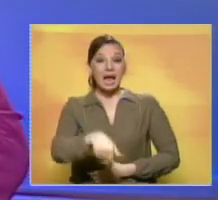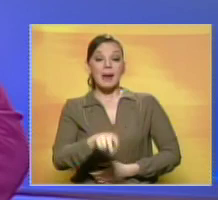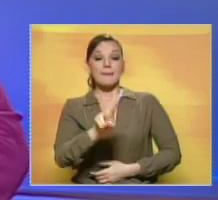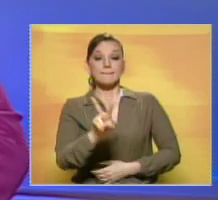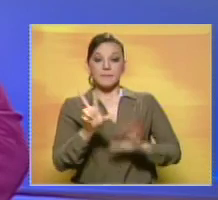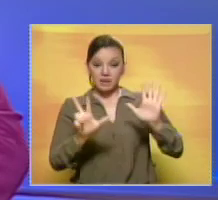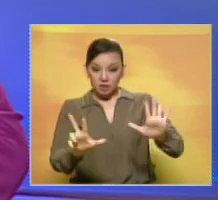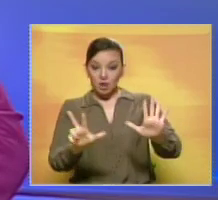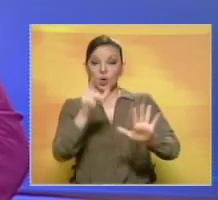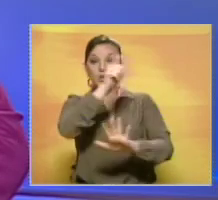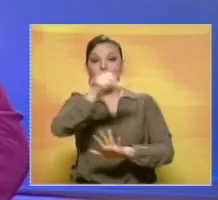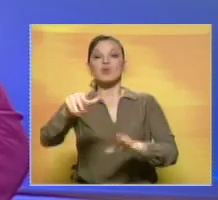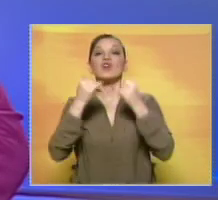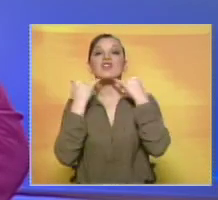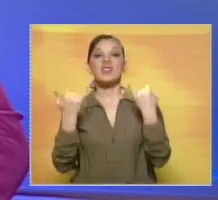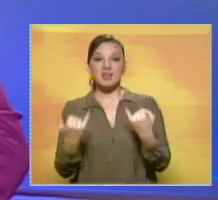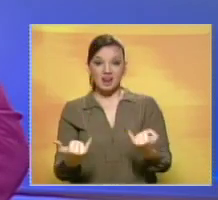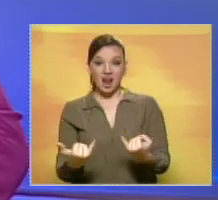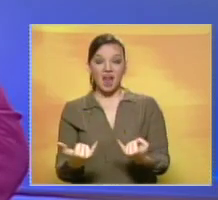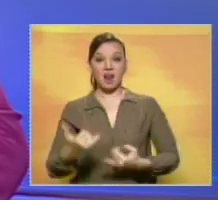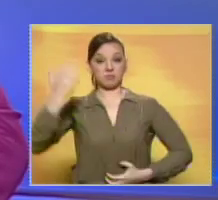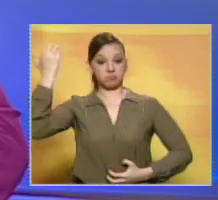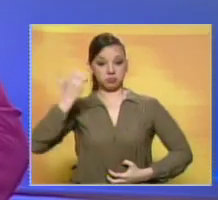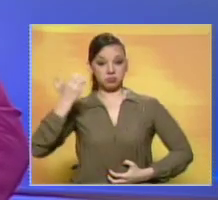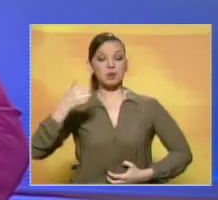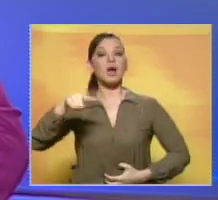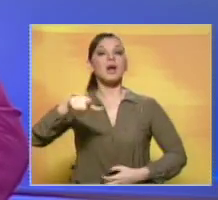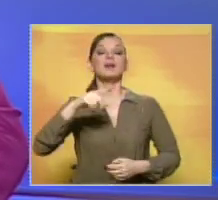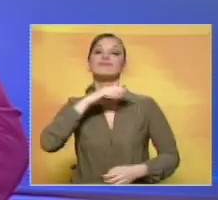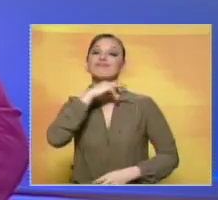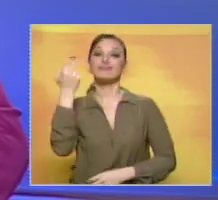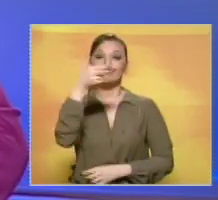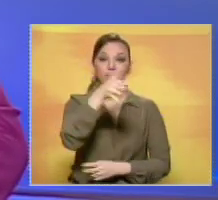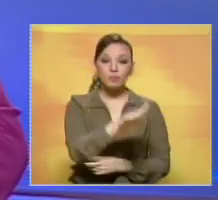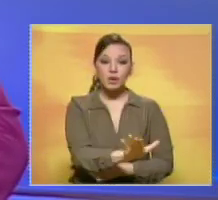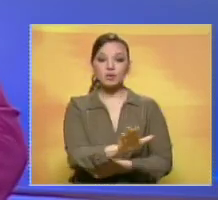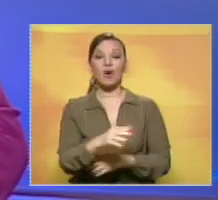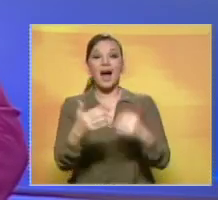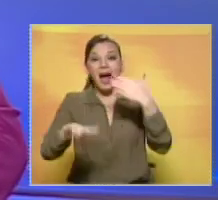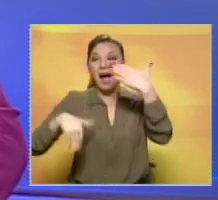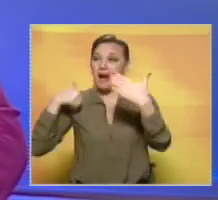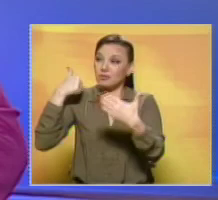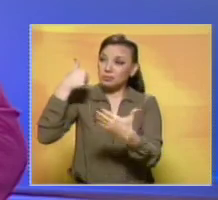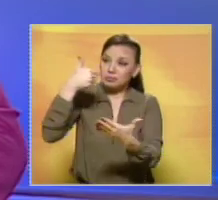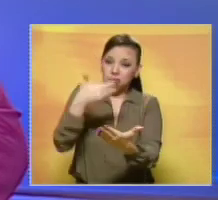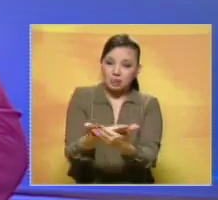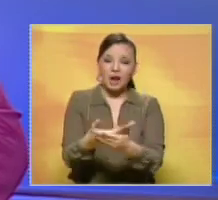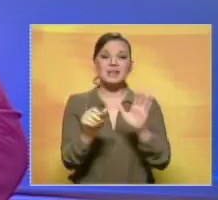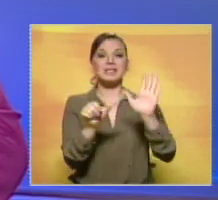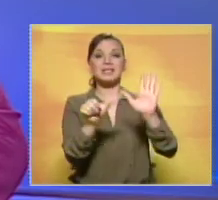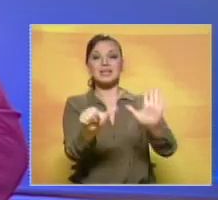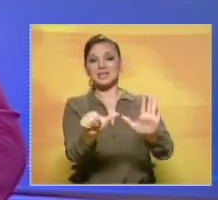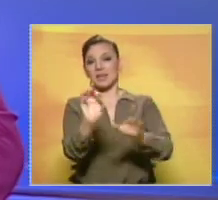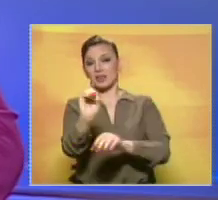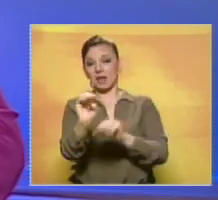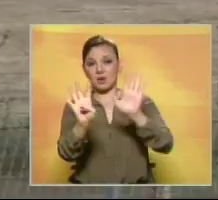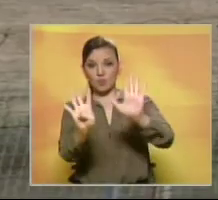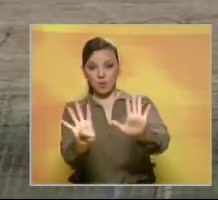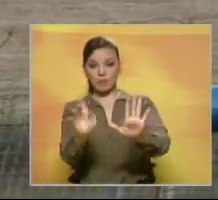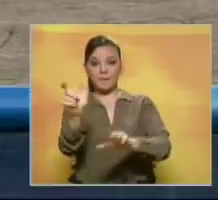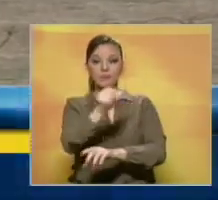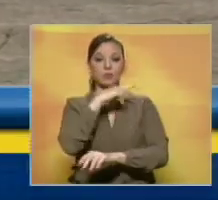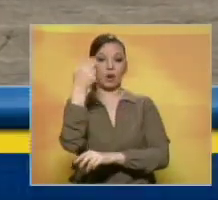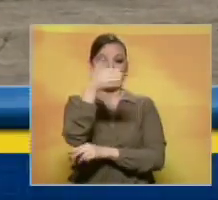israelíes muertos en la frontera de la Franja de Gaza, en Palestina. Han muerto hasta ahora 609 personas, la mayoría civiles.